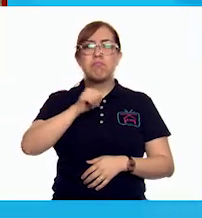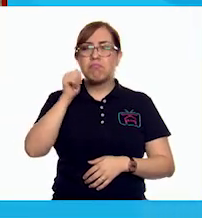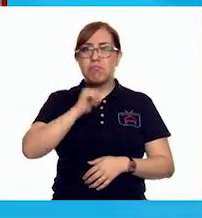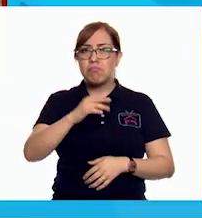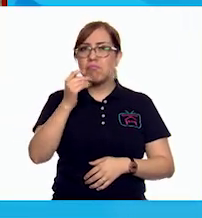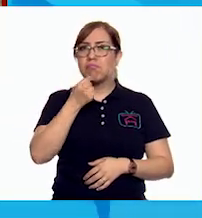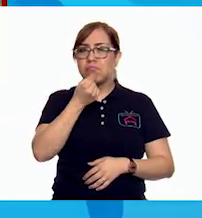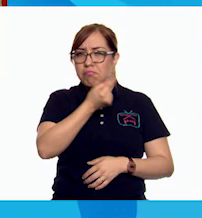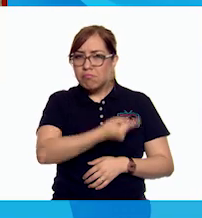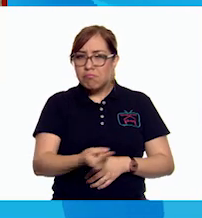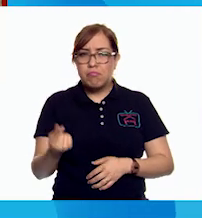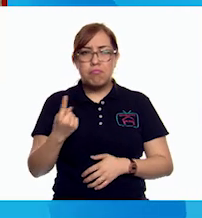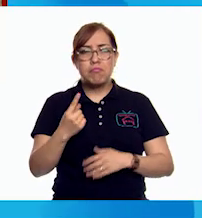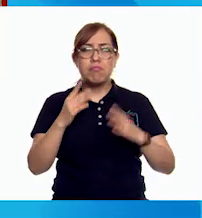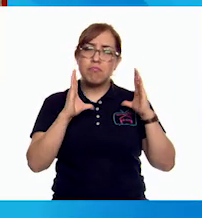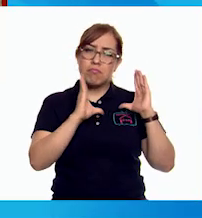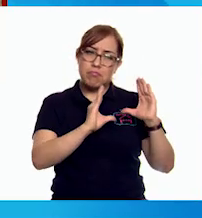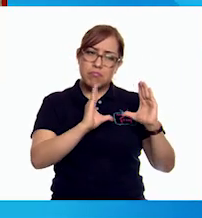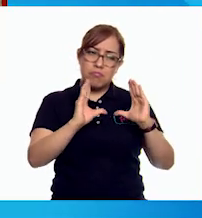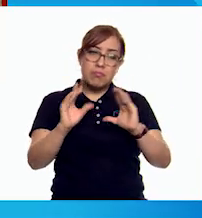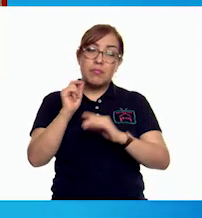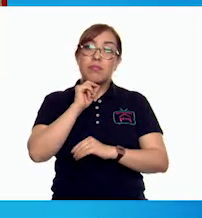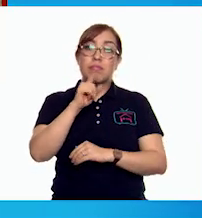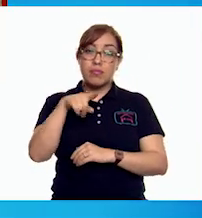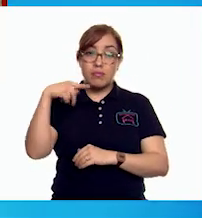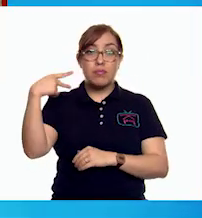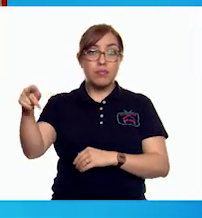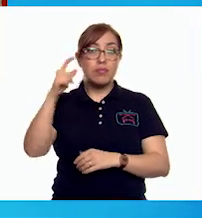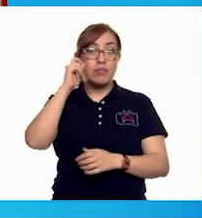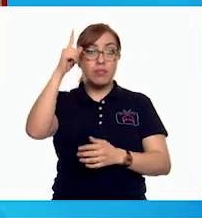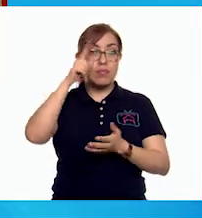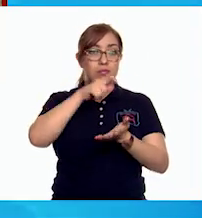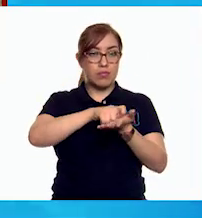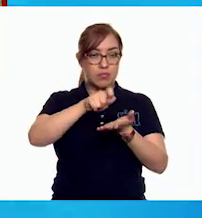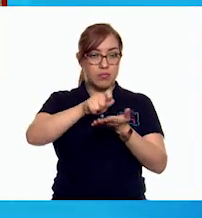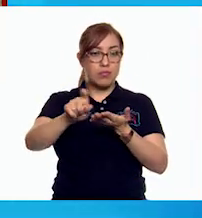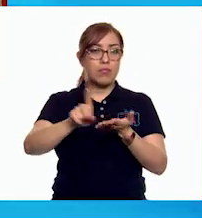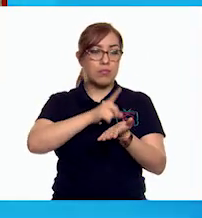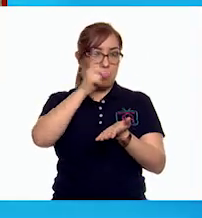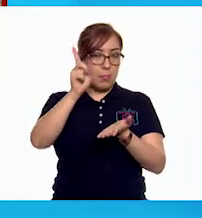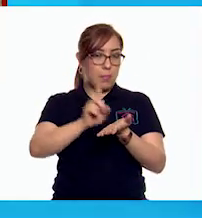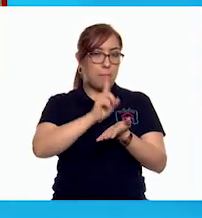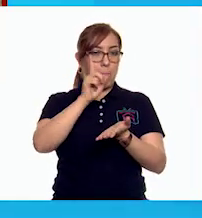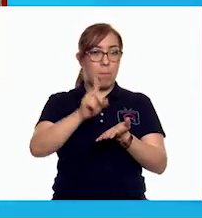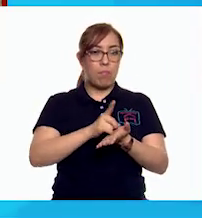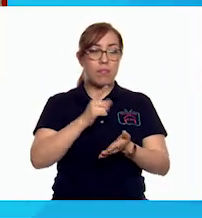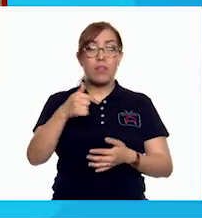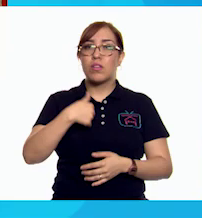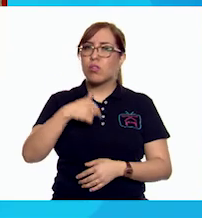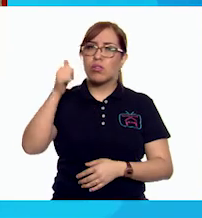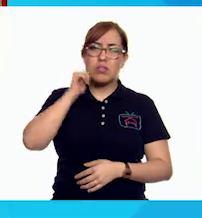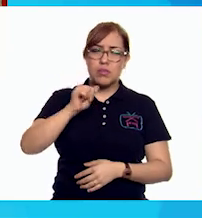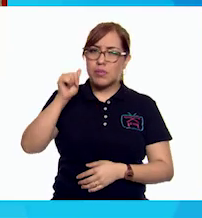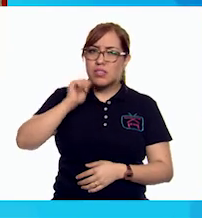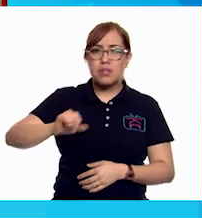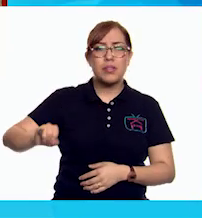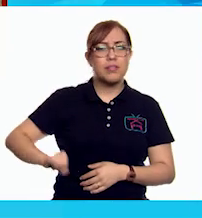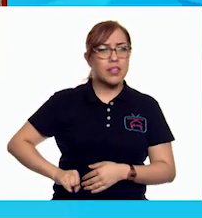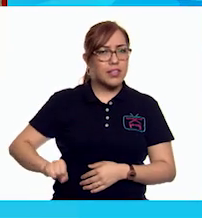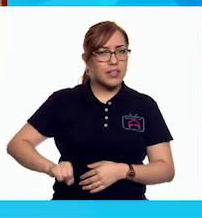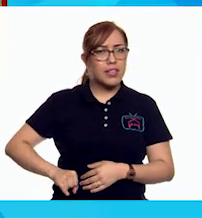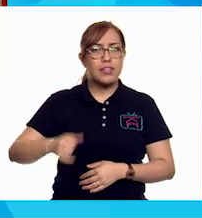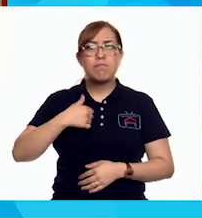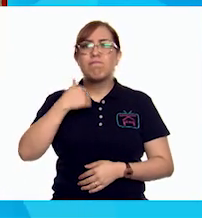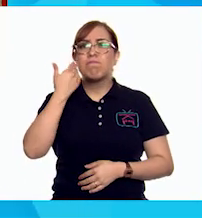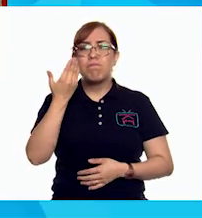y además hasta escribió un diccionario. Yo soy uno de los que tengo mucho interés en que no se pierda